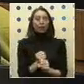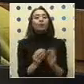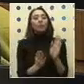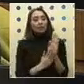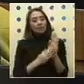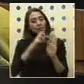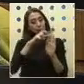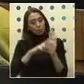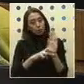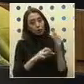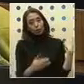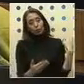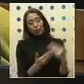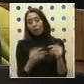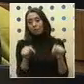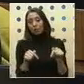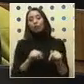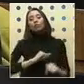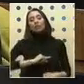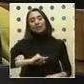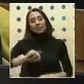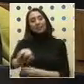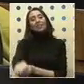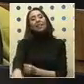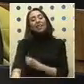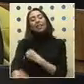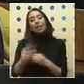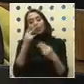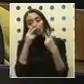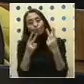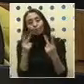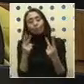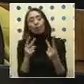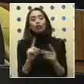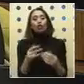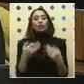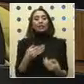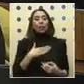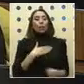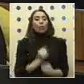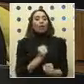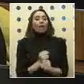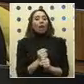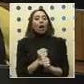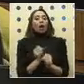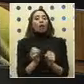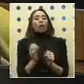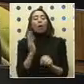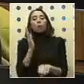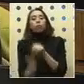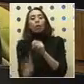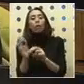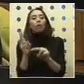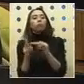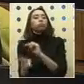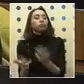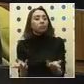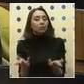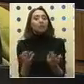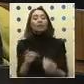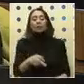proyecto, obviamente que se va a seguir teniendo un escenario de inestabilidad laboral. Porque nosotros, en de las